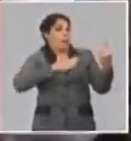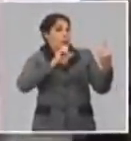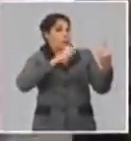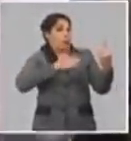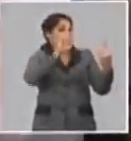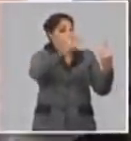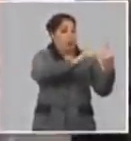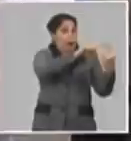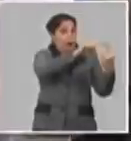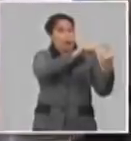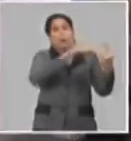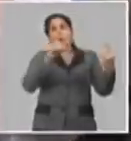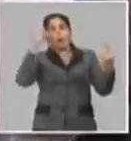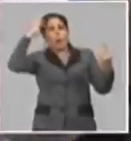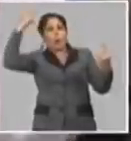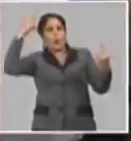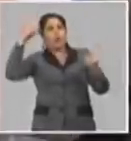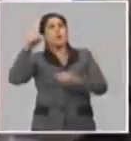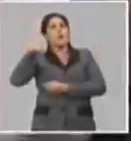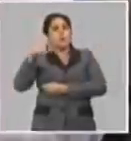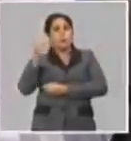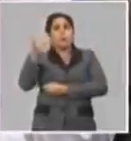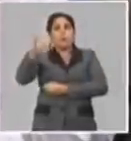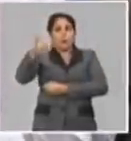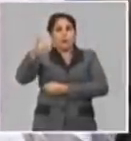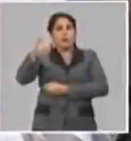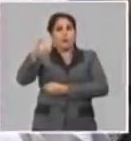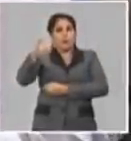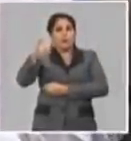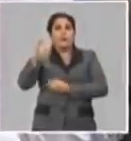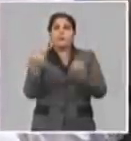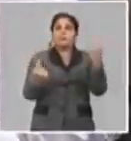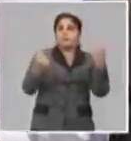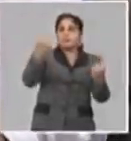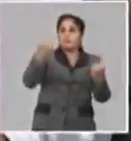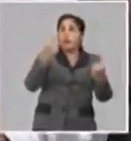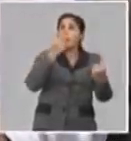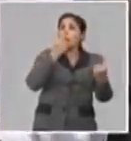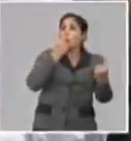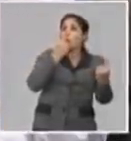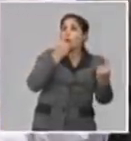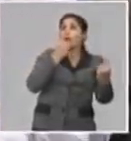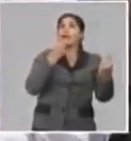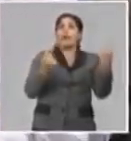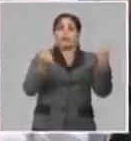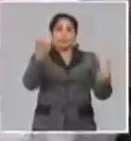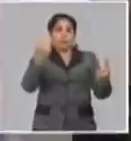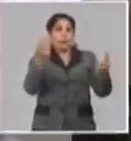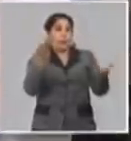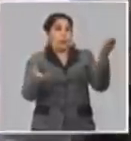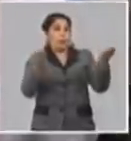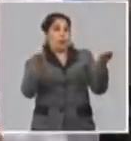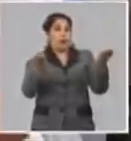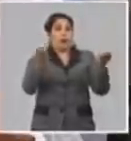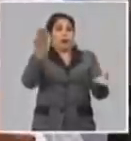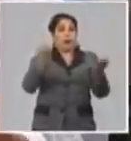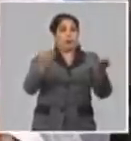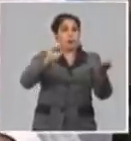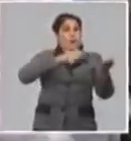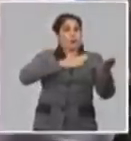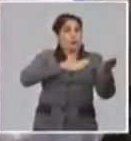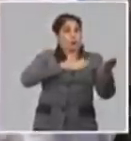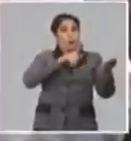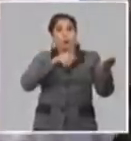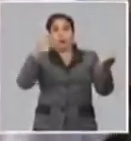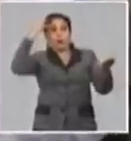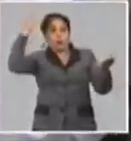y cosas que se han hecho sin innovación y se han hecho de una manera, vamos a decir, incorrecta en el sector estatal y también en el no estatal. O